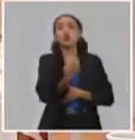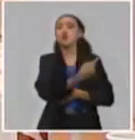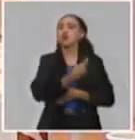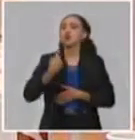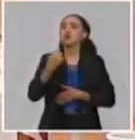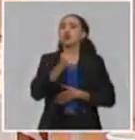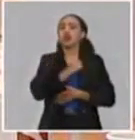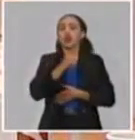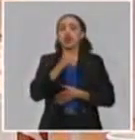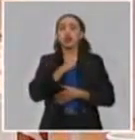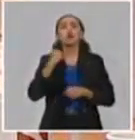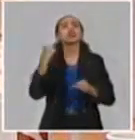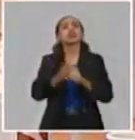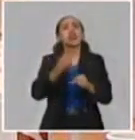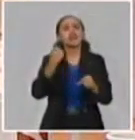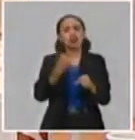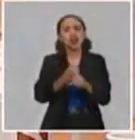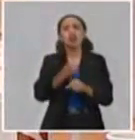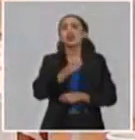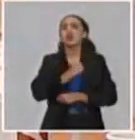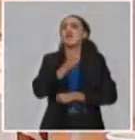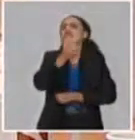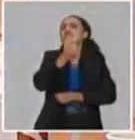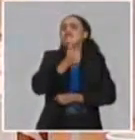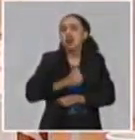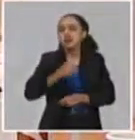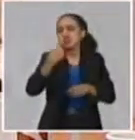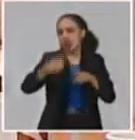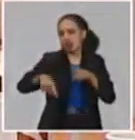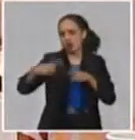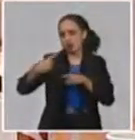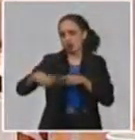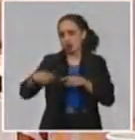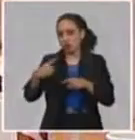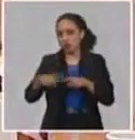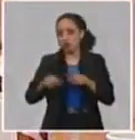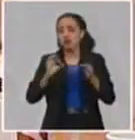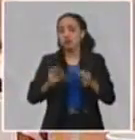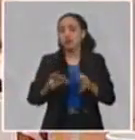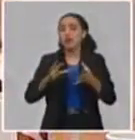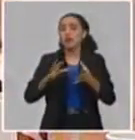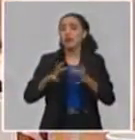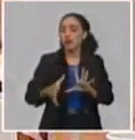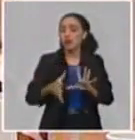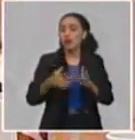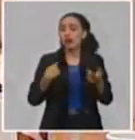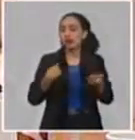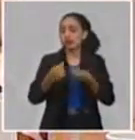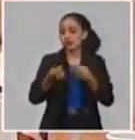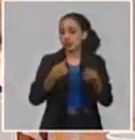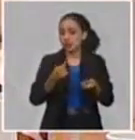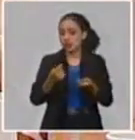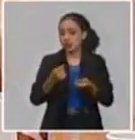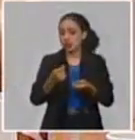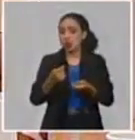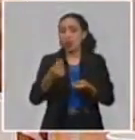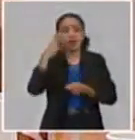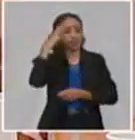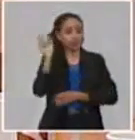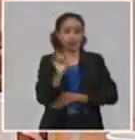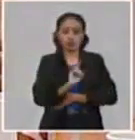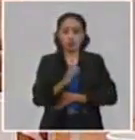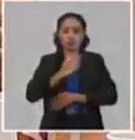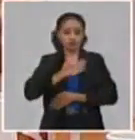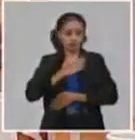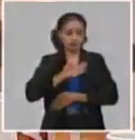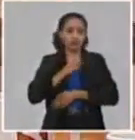realmente facilitar las cosas a las formas de gestión no estatal. En sentido